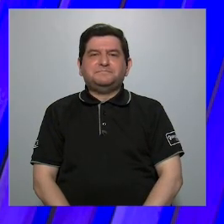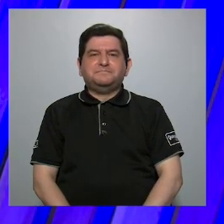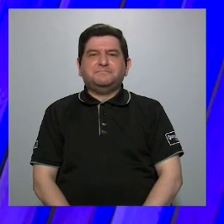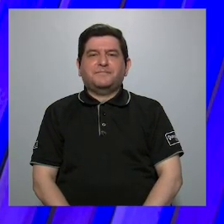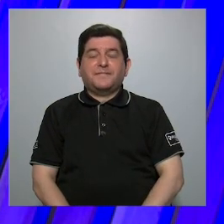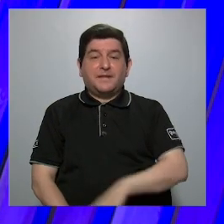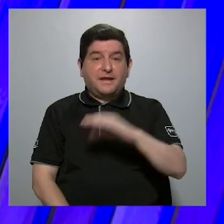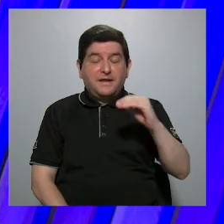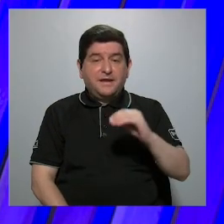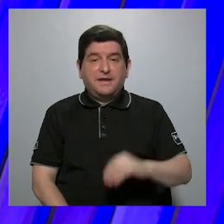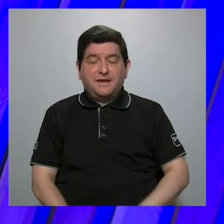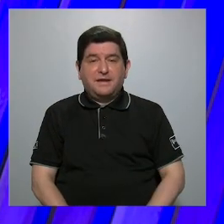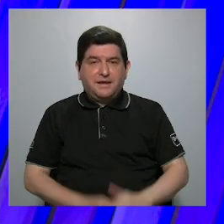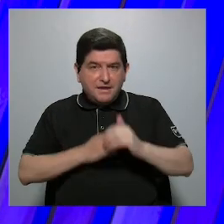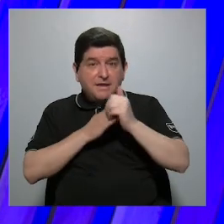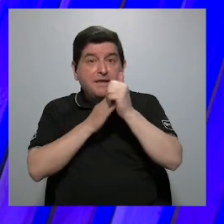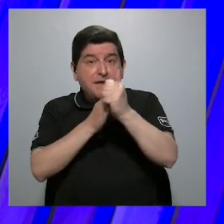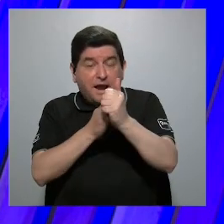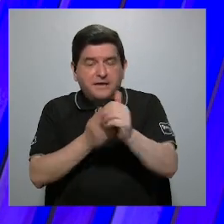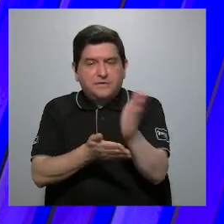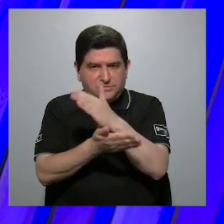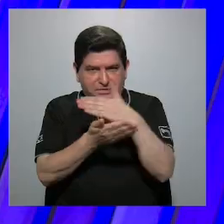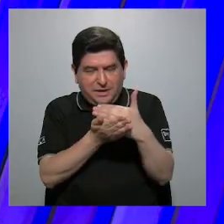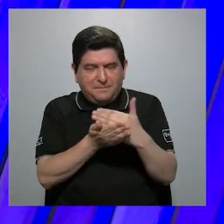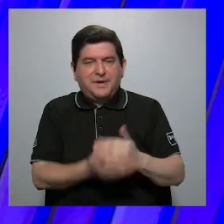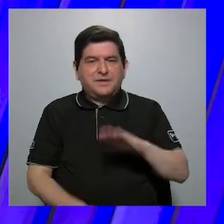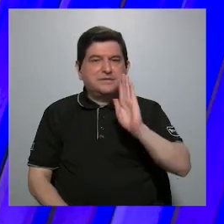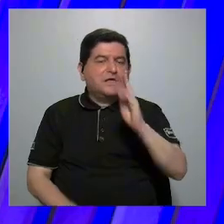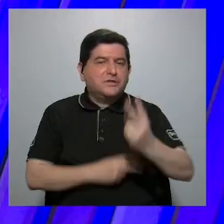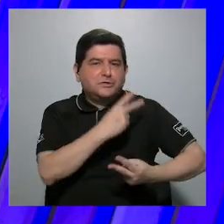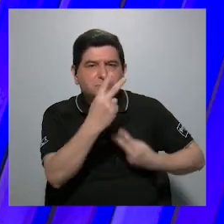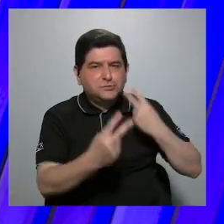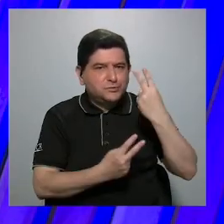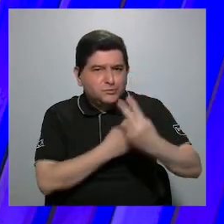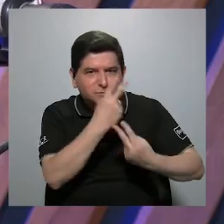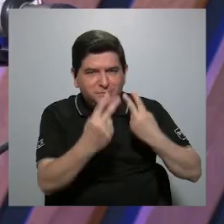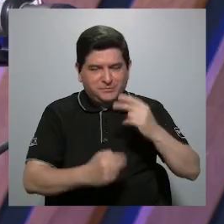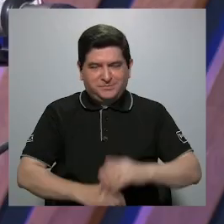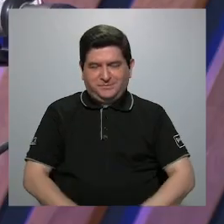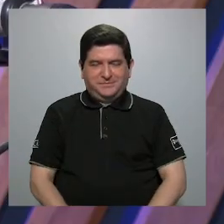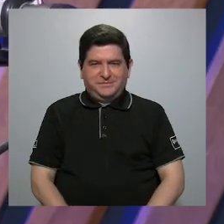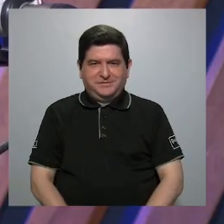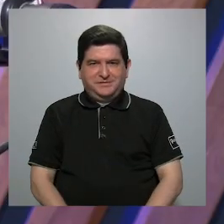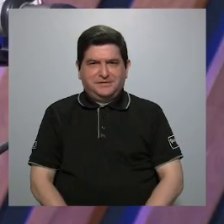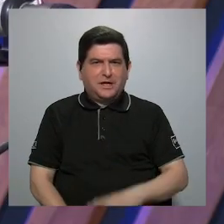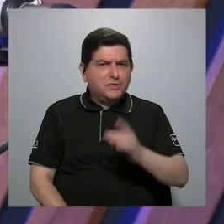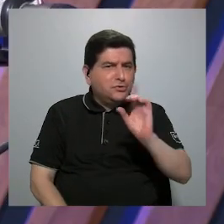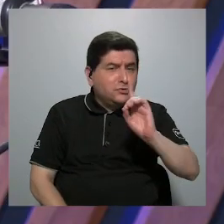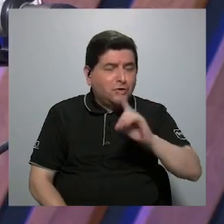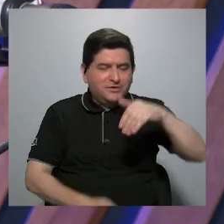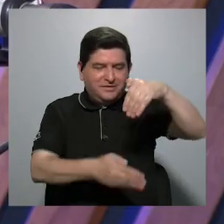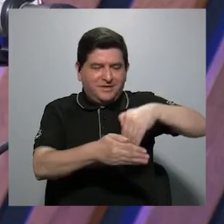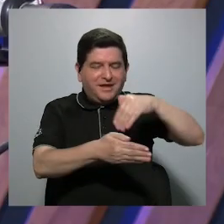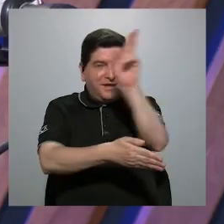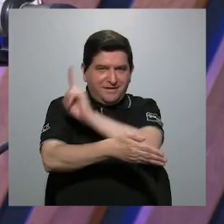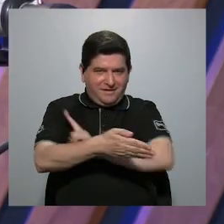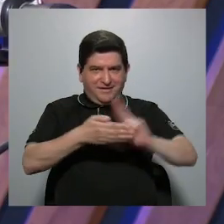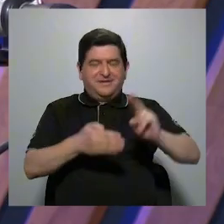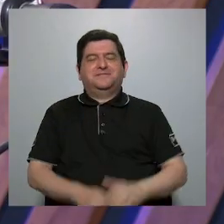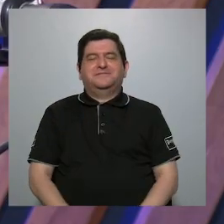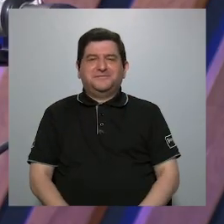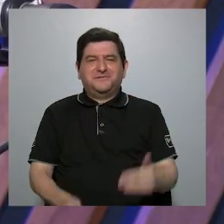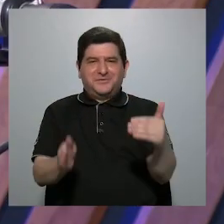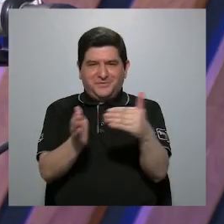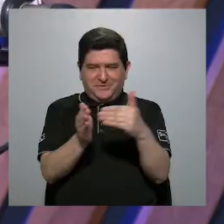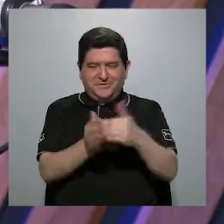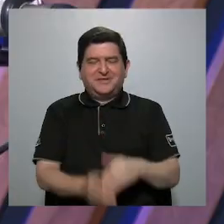y nos llevará, por lo menos parcialmente, a sus visitas a el archivo universitario.